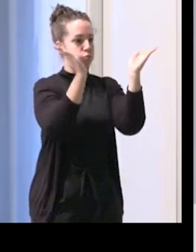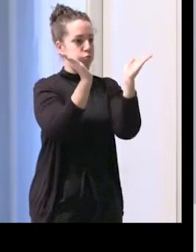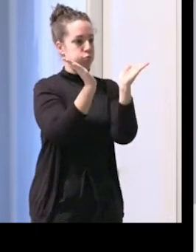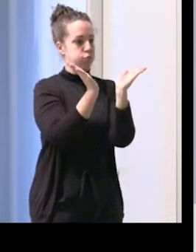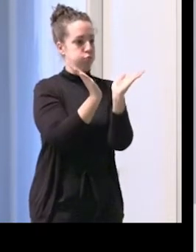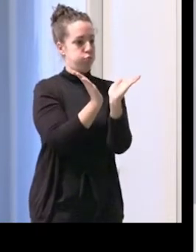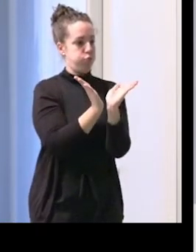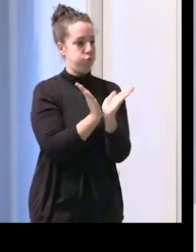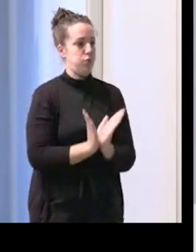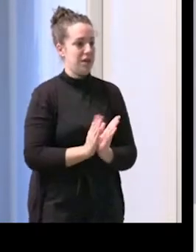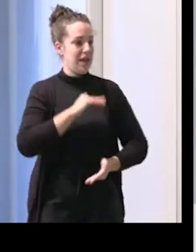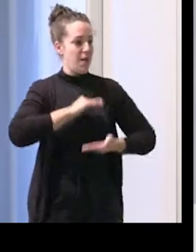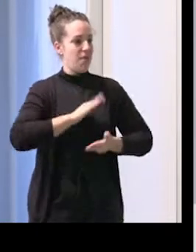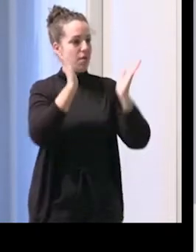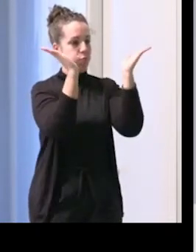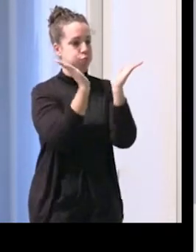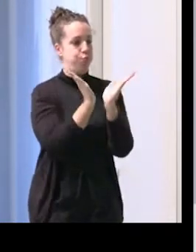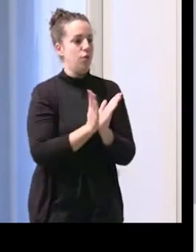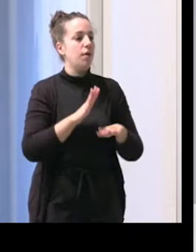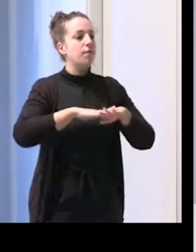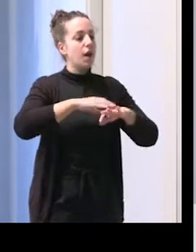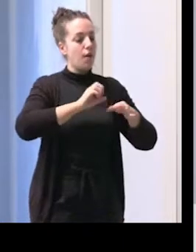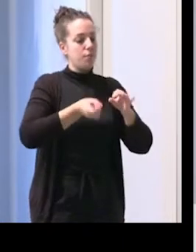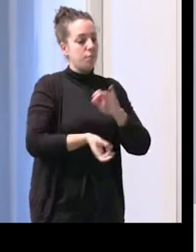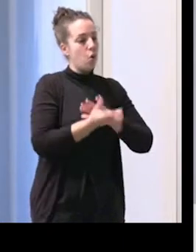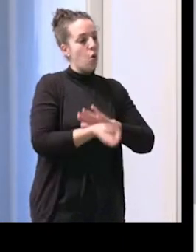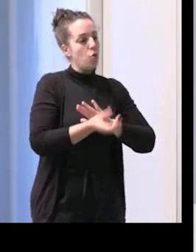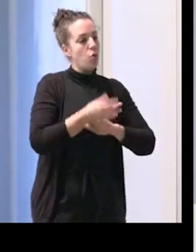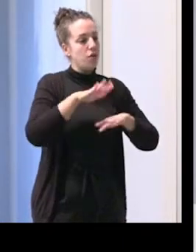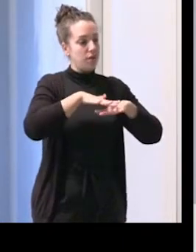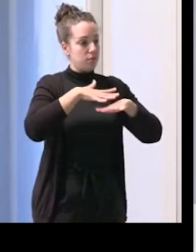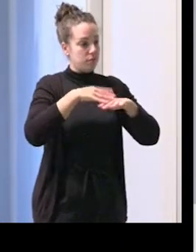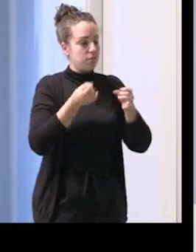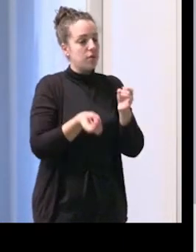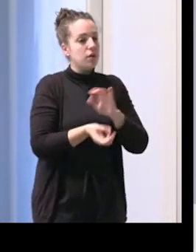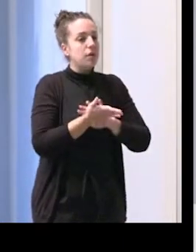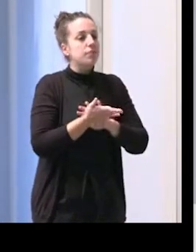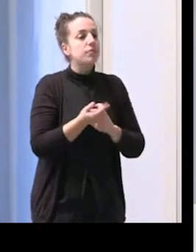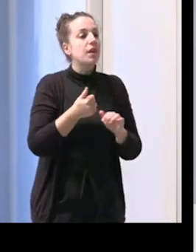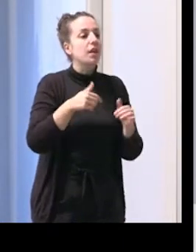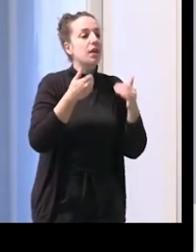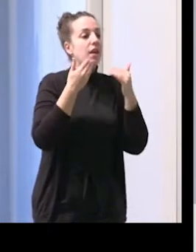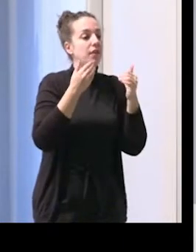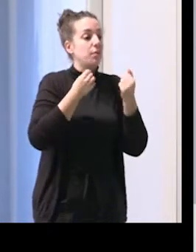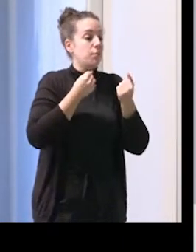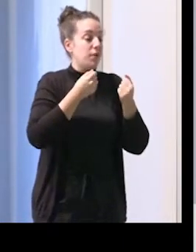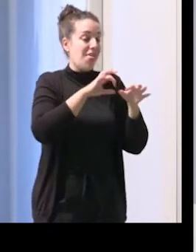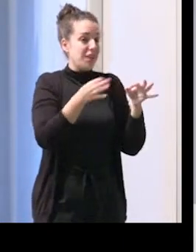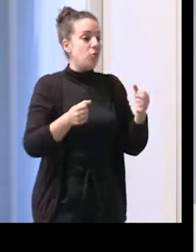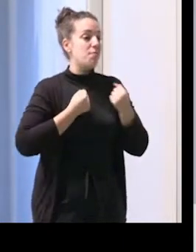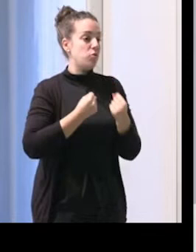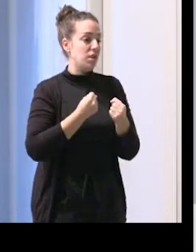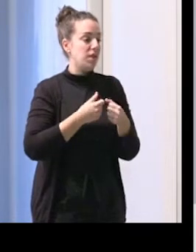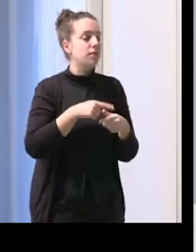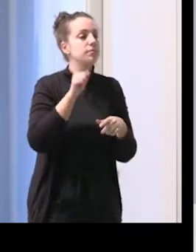esta capacidad de producir diferentes linajes a través del potencial de estas células. Las